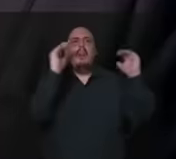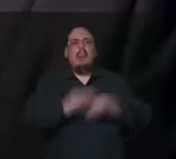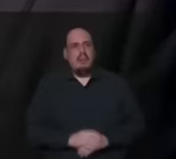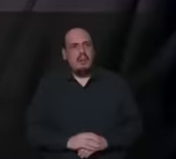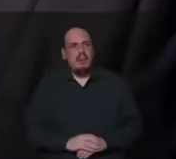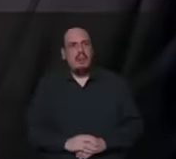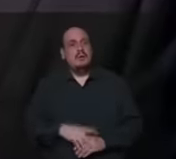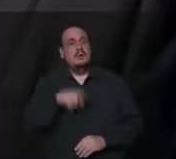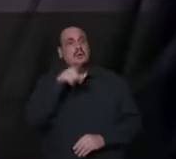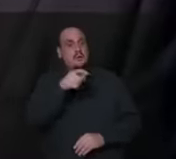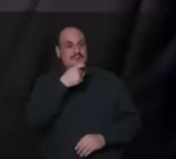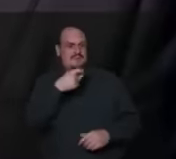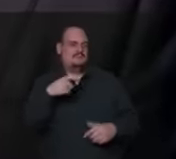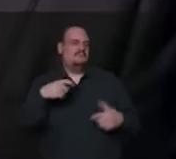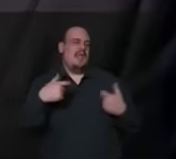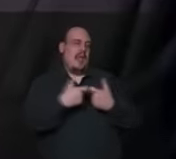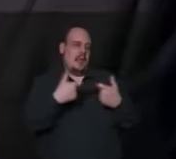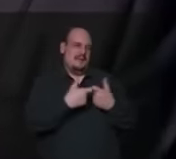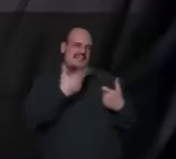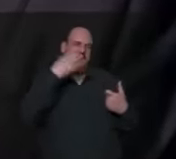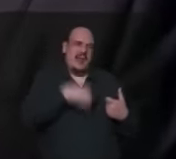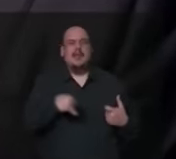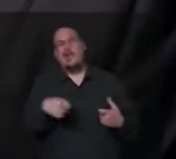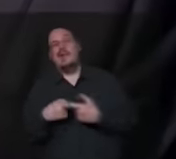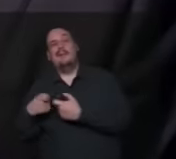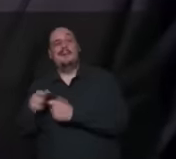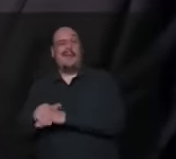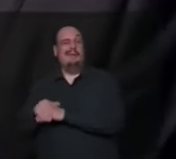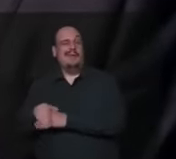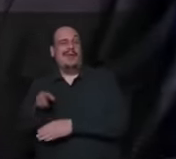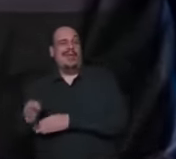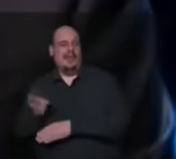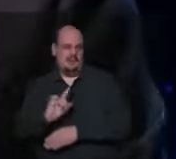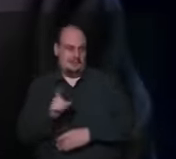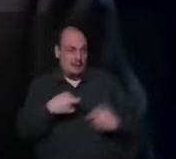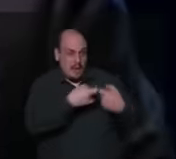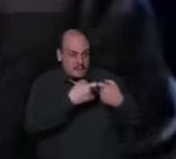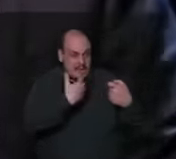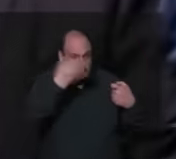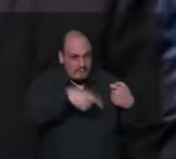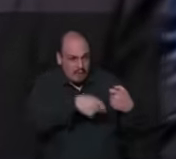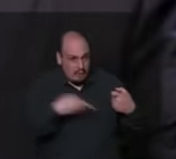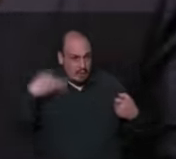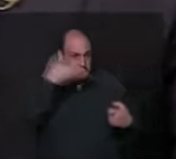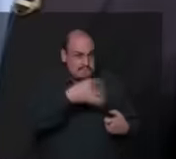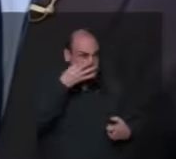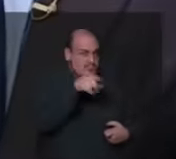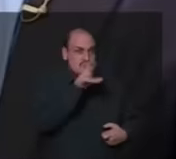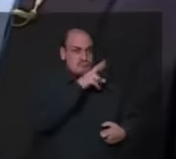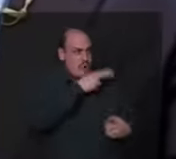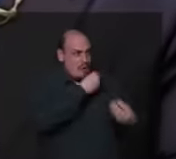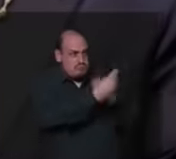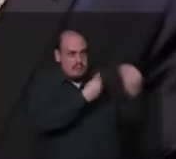vez hubieras pisado una empresa en serio, no la de los amigos, ¿sabes qué? Si vos tuvieras razón, tendría que estar lleno de mujeres, porque